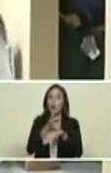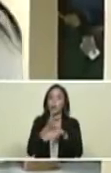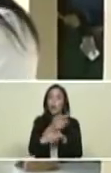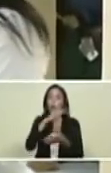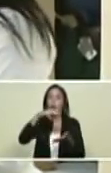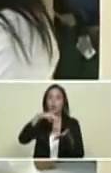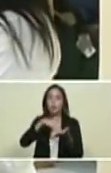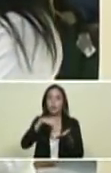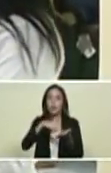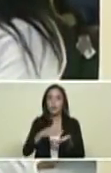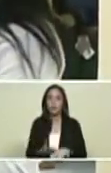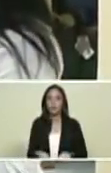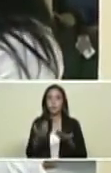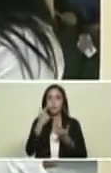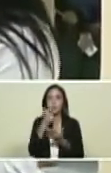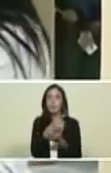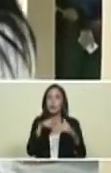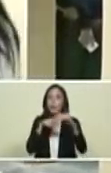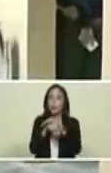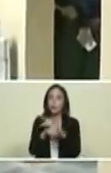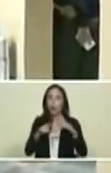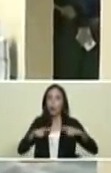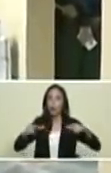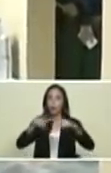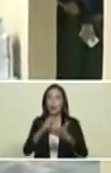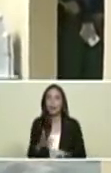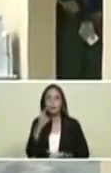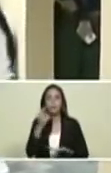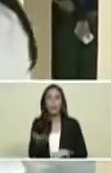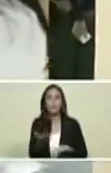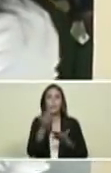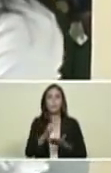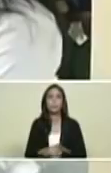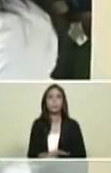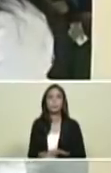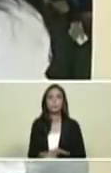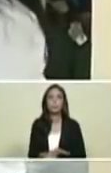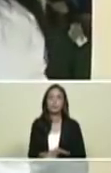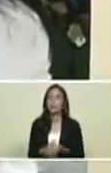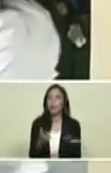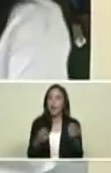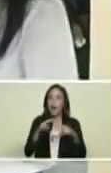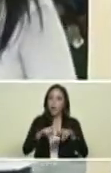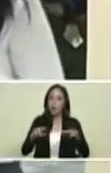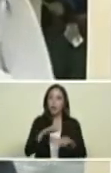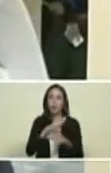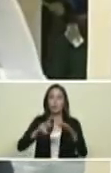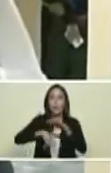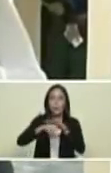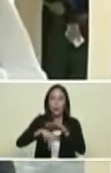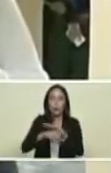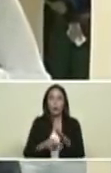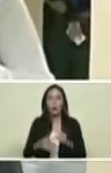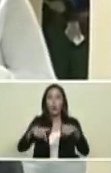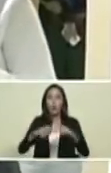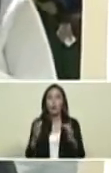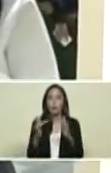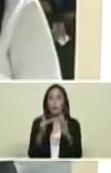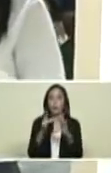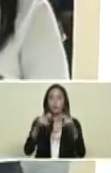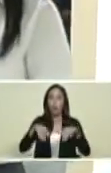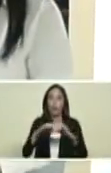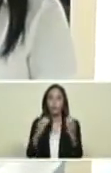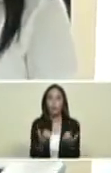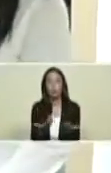Hemos venido acá a esta unidad educativa, bueno, tiene maternal, ya hemos estado con los niños de educación inicial. Hoy estamos iniciando clases,